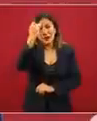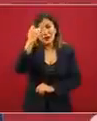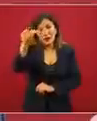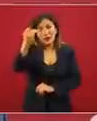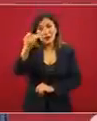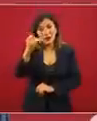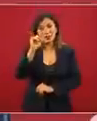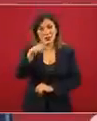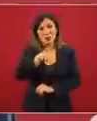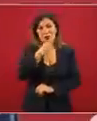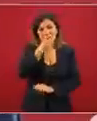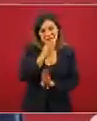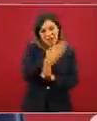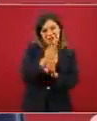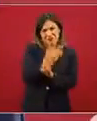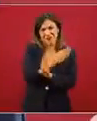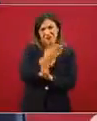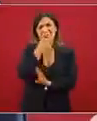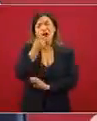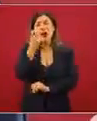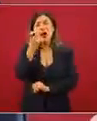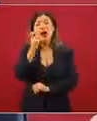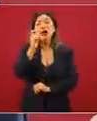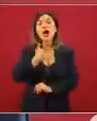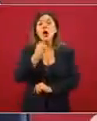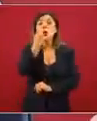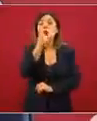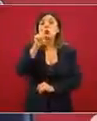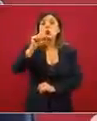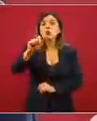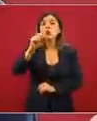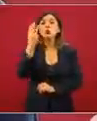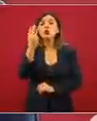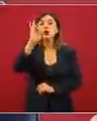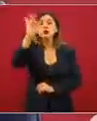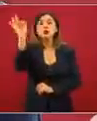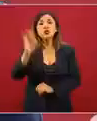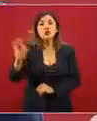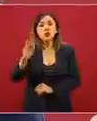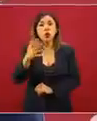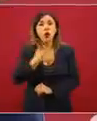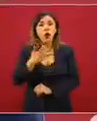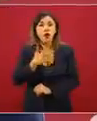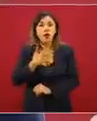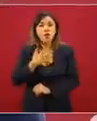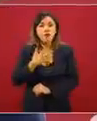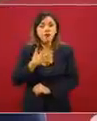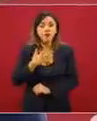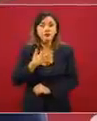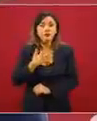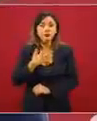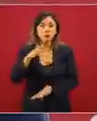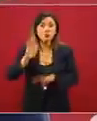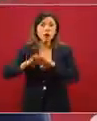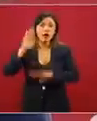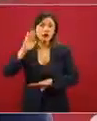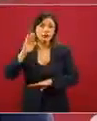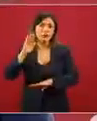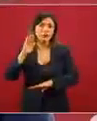al que hice mención, tenemos 1.3% de aumento